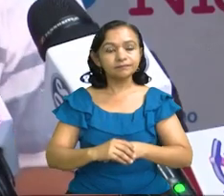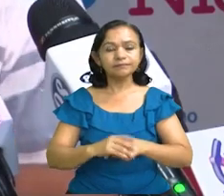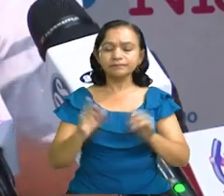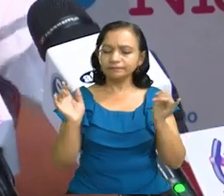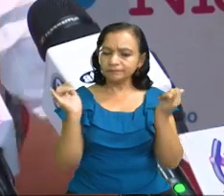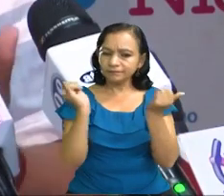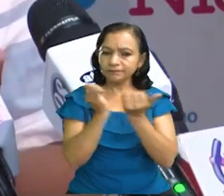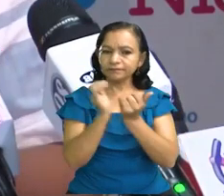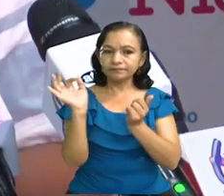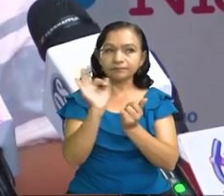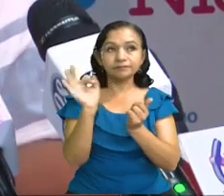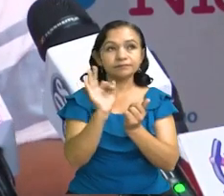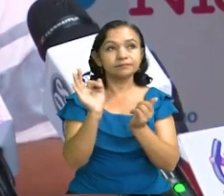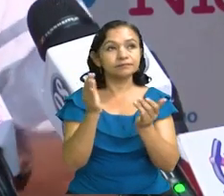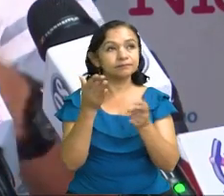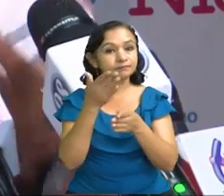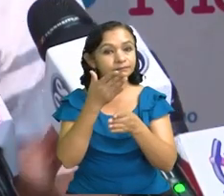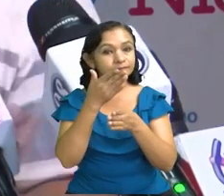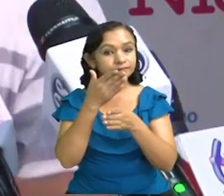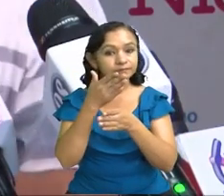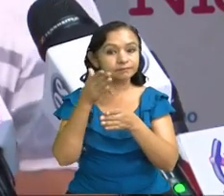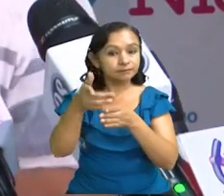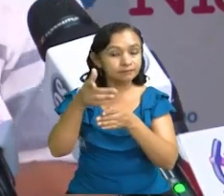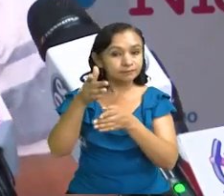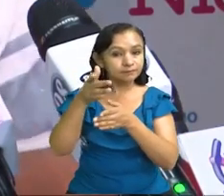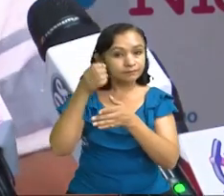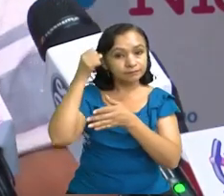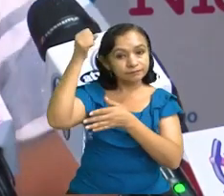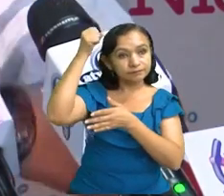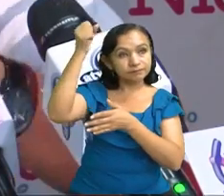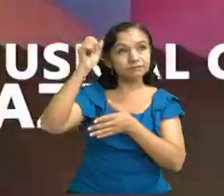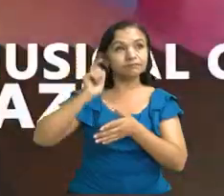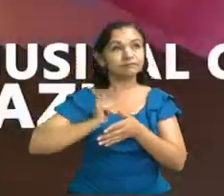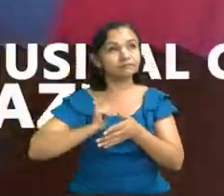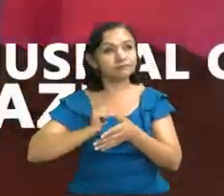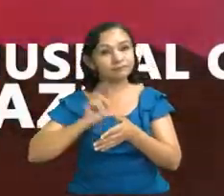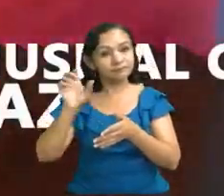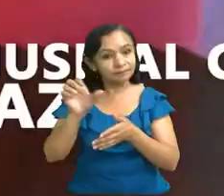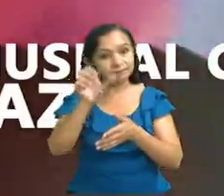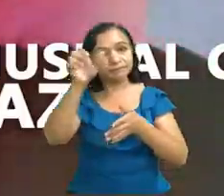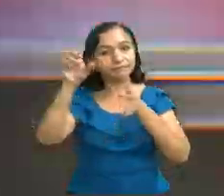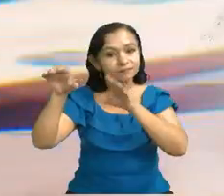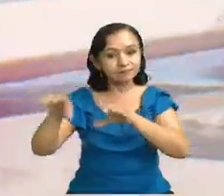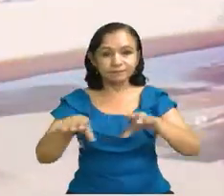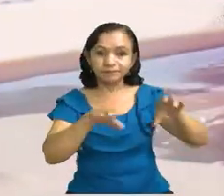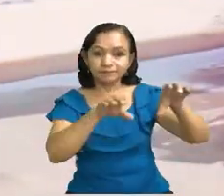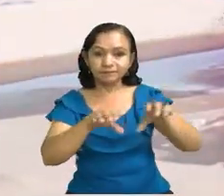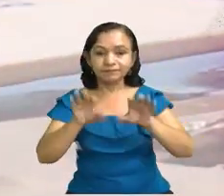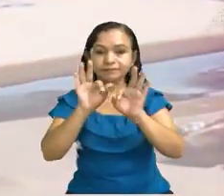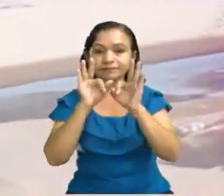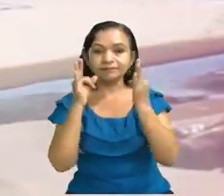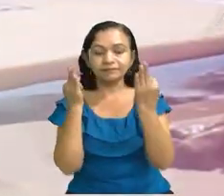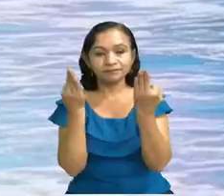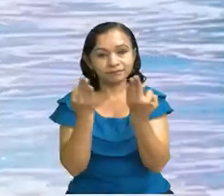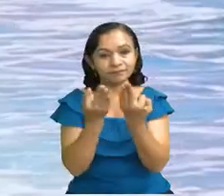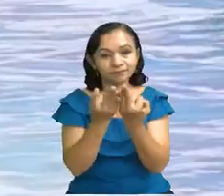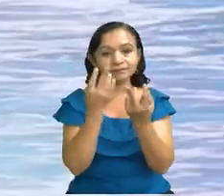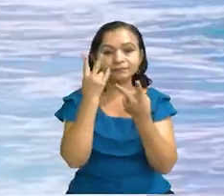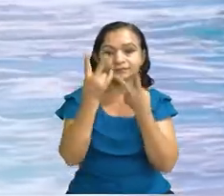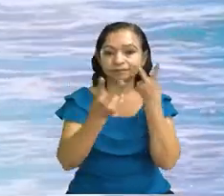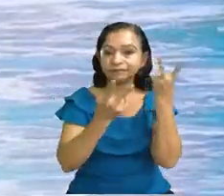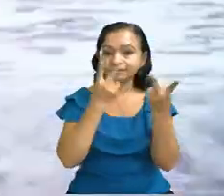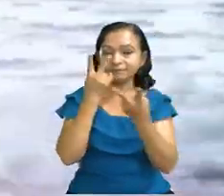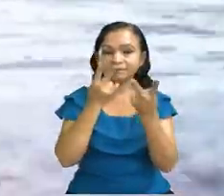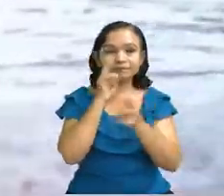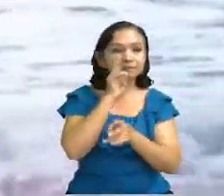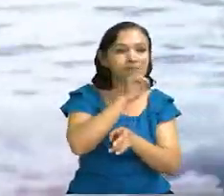También, aparte de este torneo que vamos a tener otras actividades para las familias que van a llegar a ver